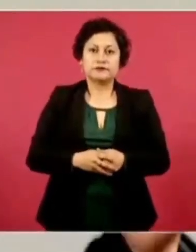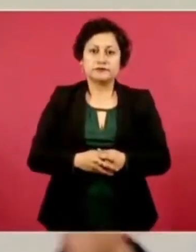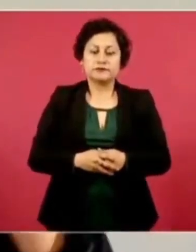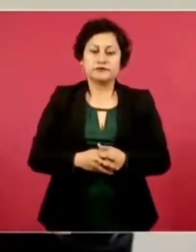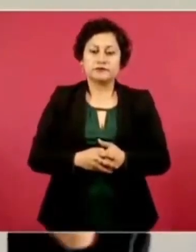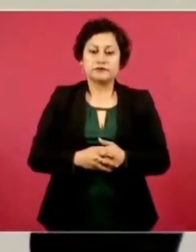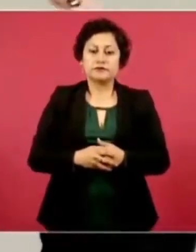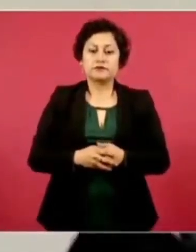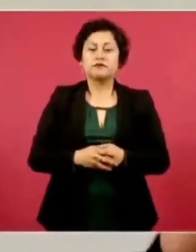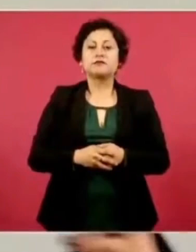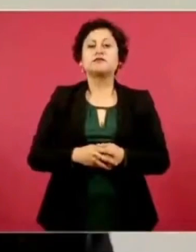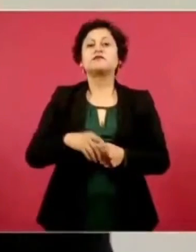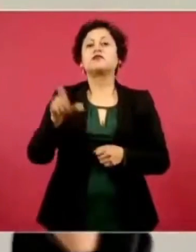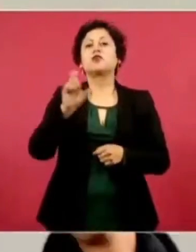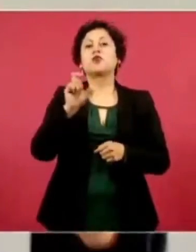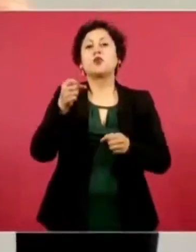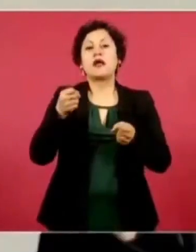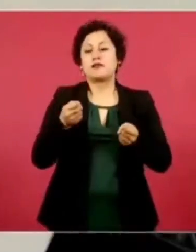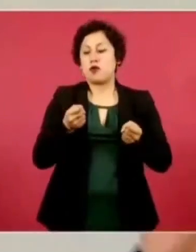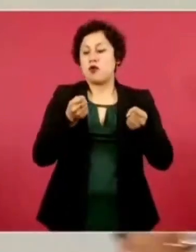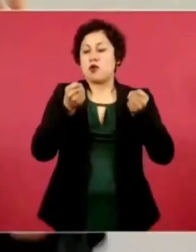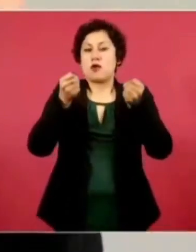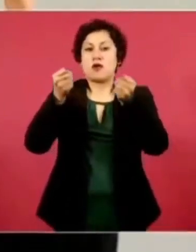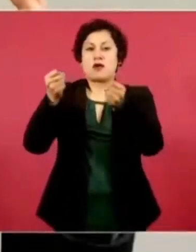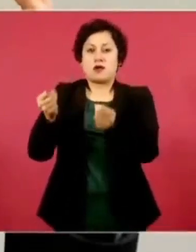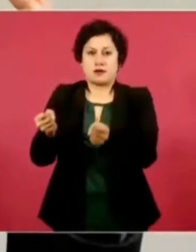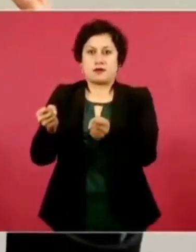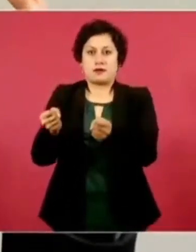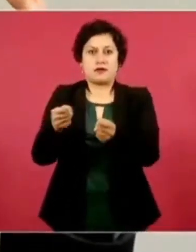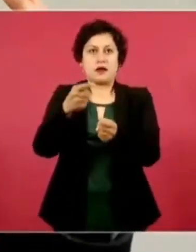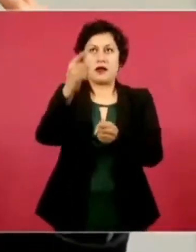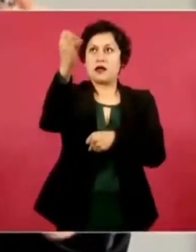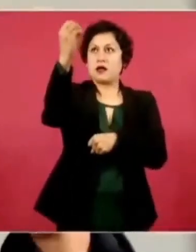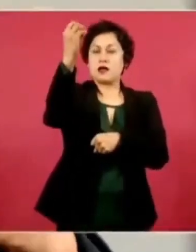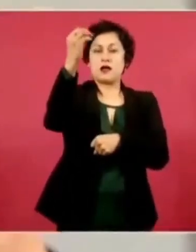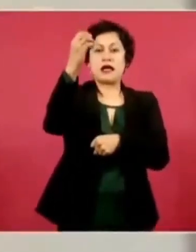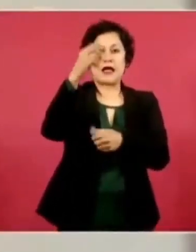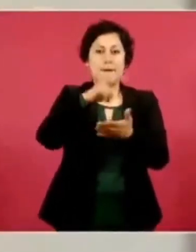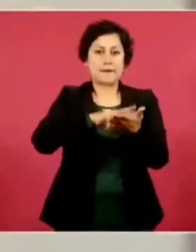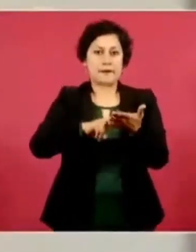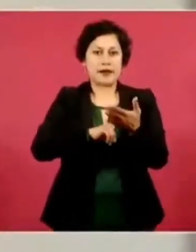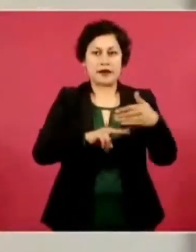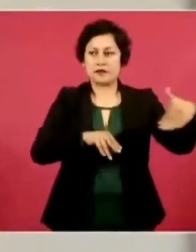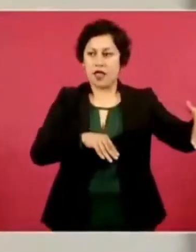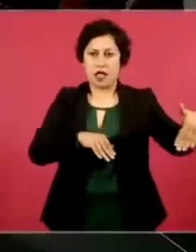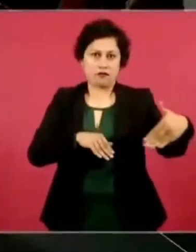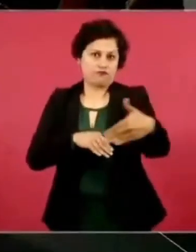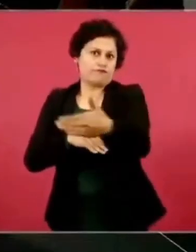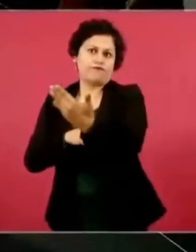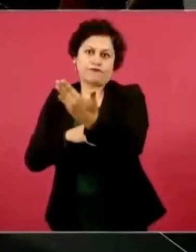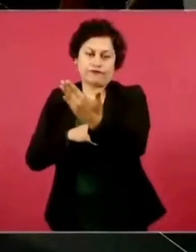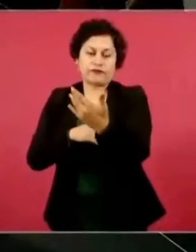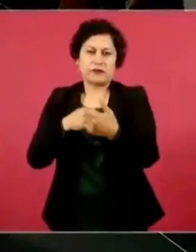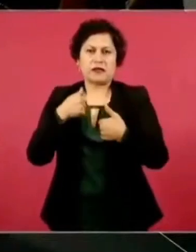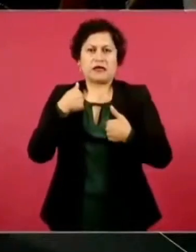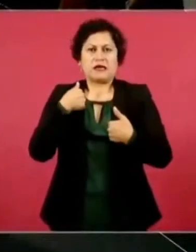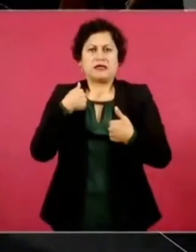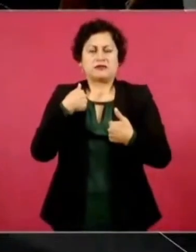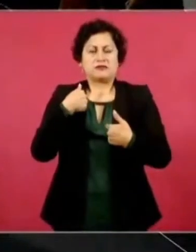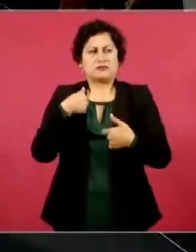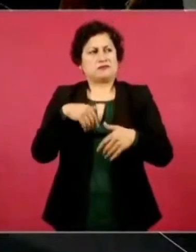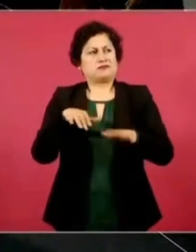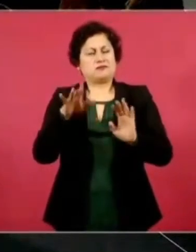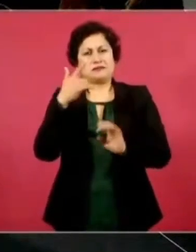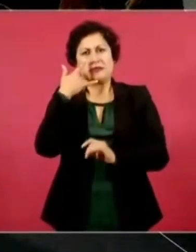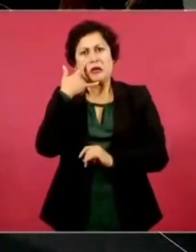A la hora que se quita el alto, la camioneta se ve obligada a seguir la circulación. Yo me quedé con la idea que era una persona que se había pasado el alto